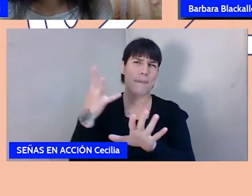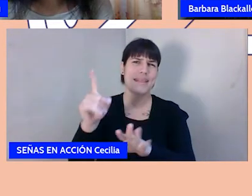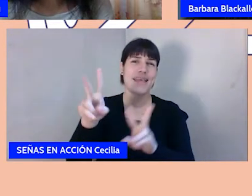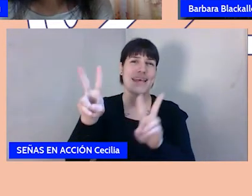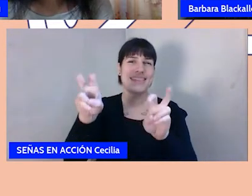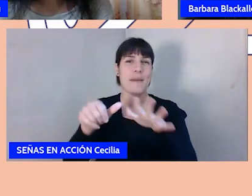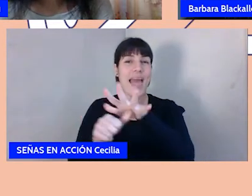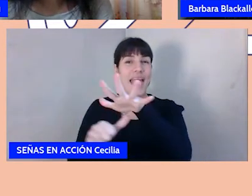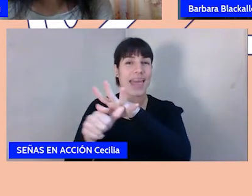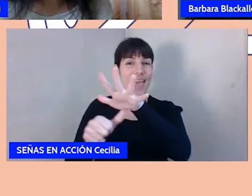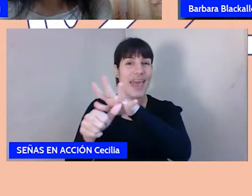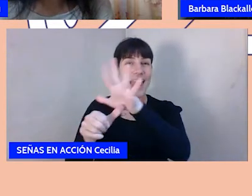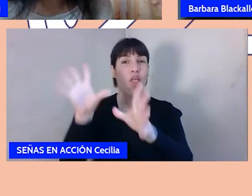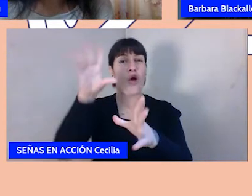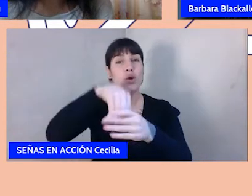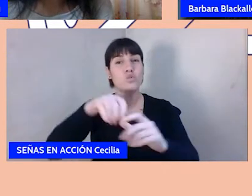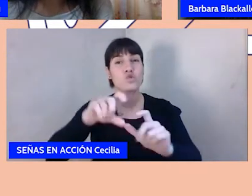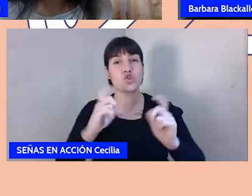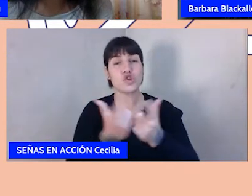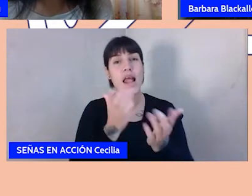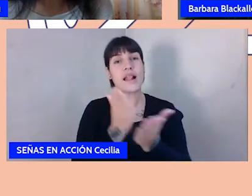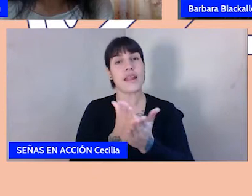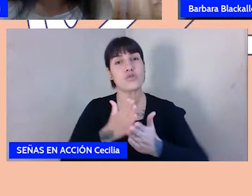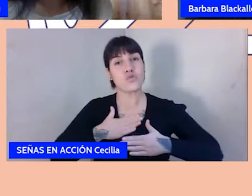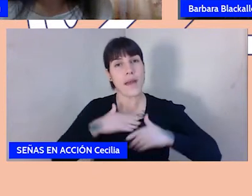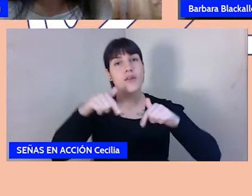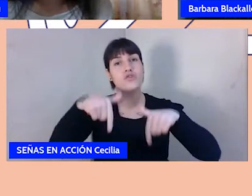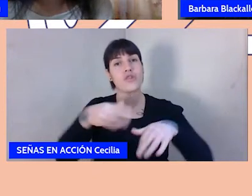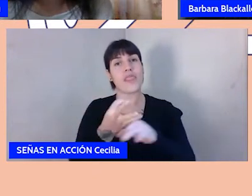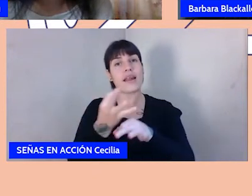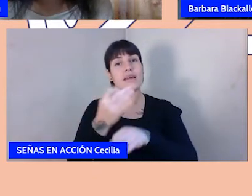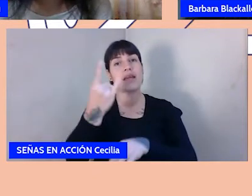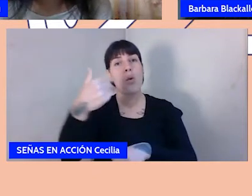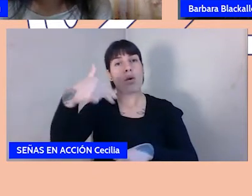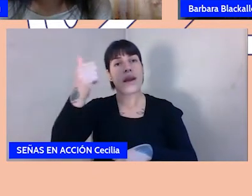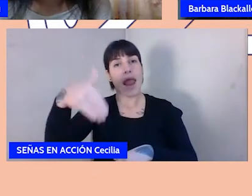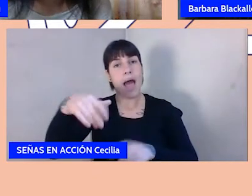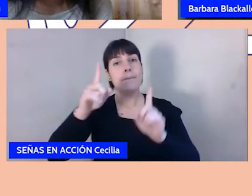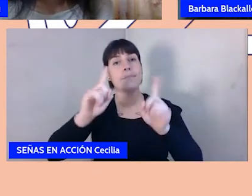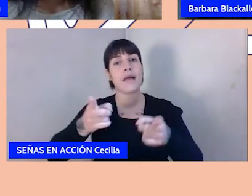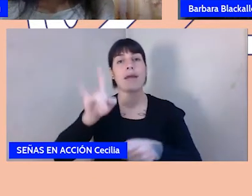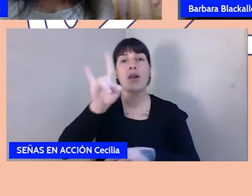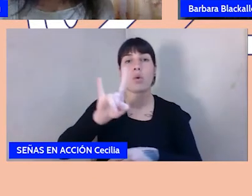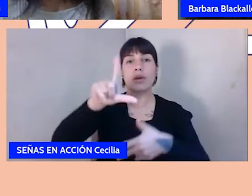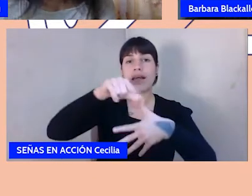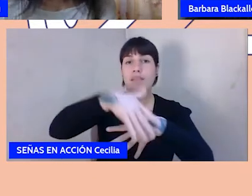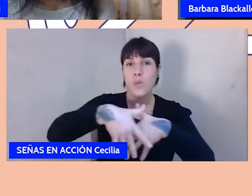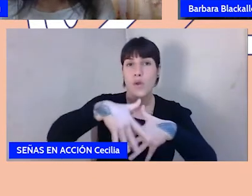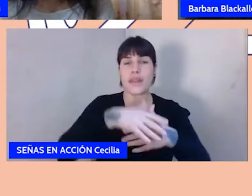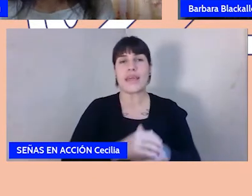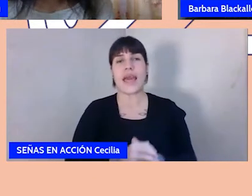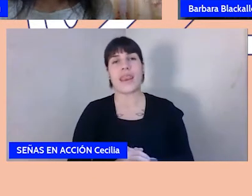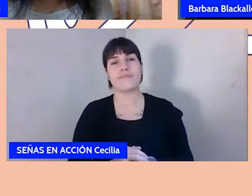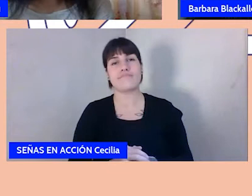inclusión social y derechos humanos y actualmente da clases en la UNAM y también en la Universidad Iberoamericana. Y bien,